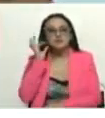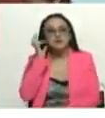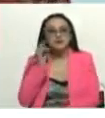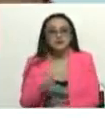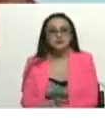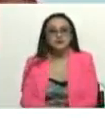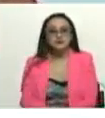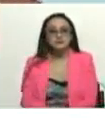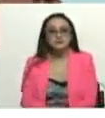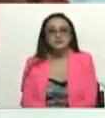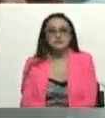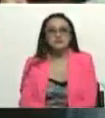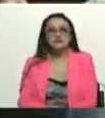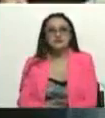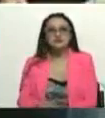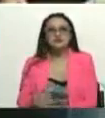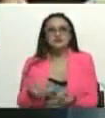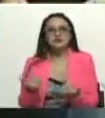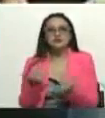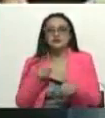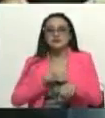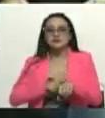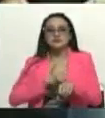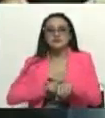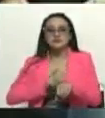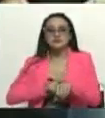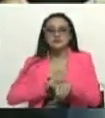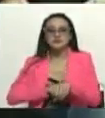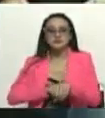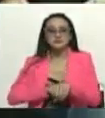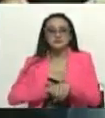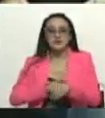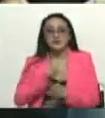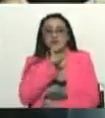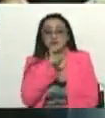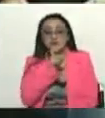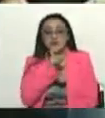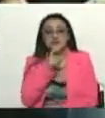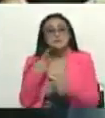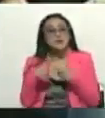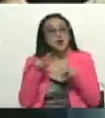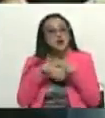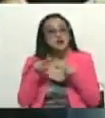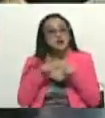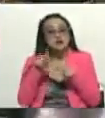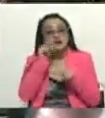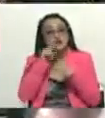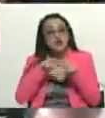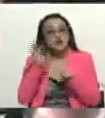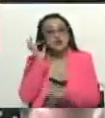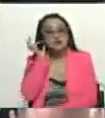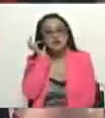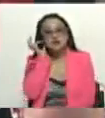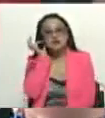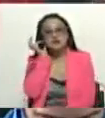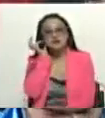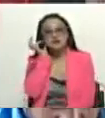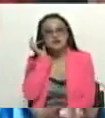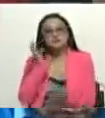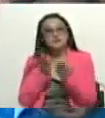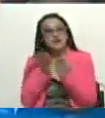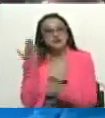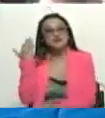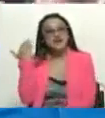bueno, fueron momentos complicados, pero aquí están los niños y las niñas que no perdieron su clase durante la